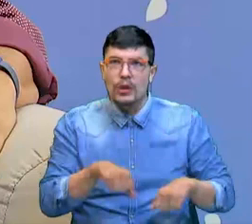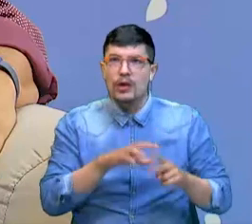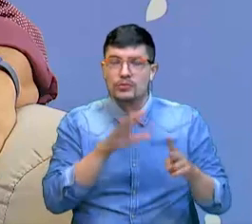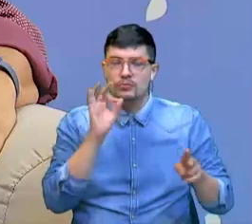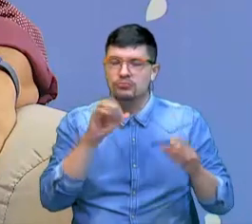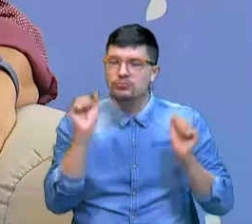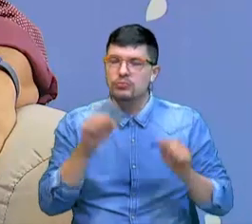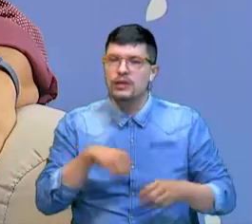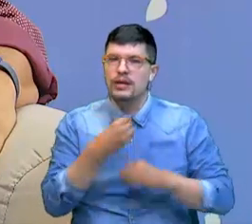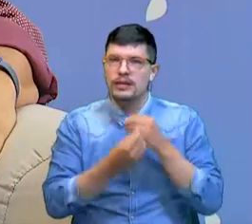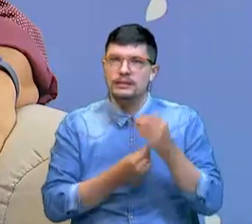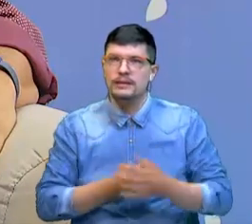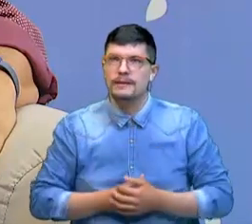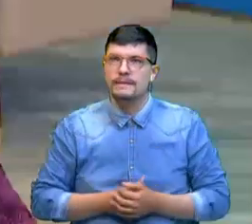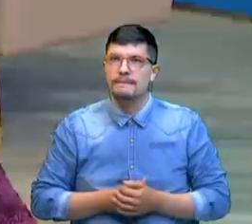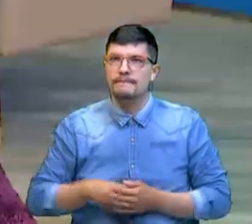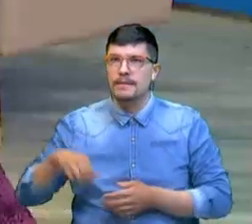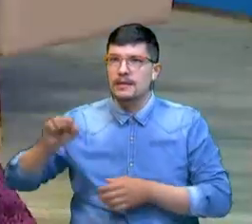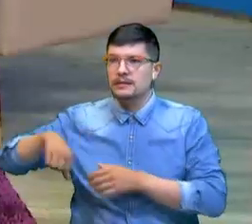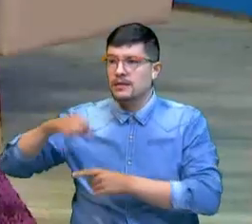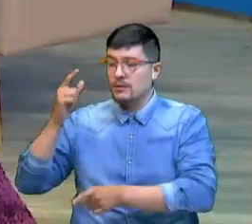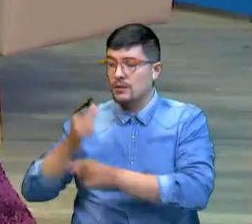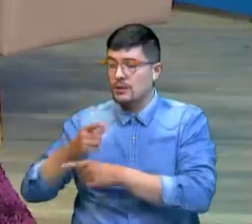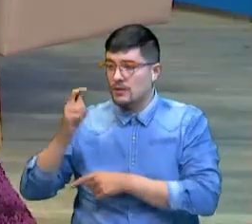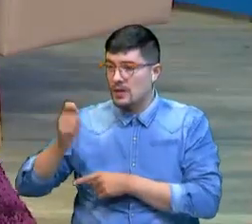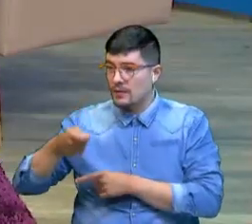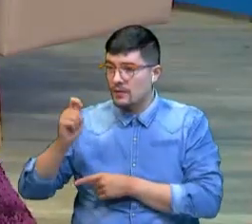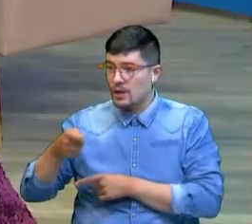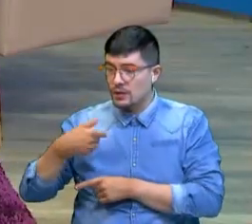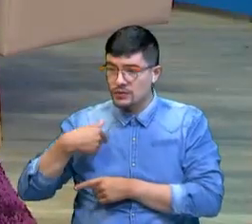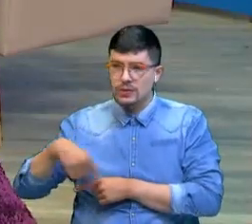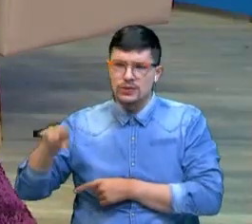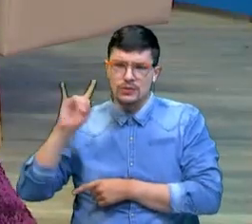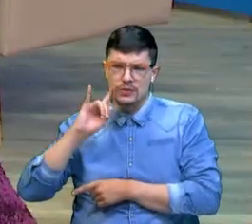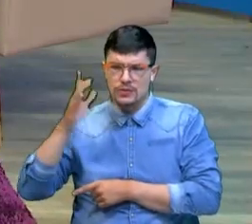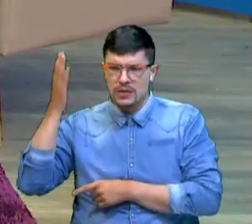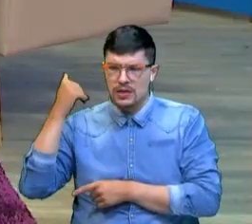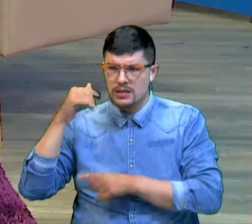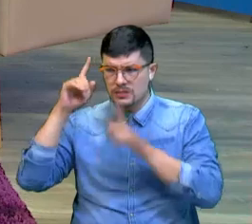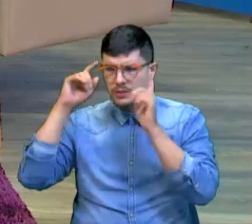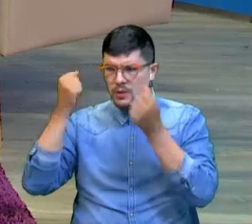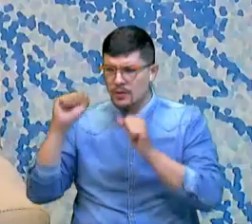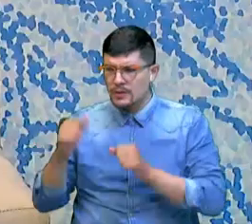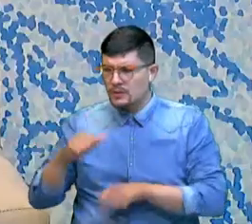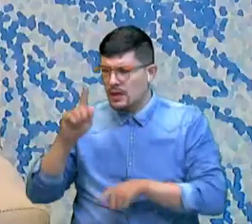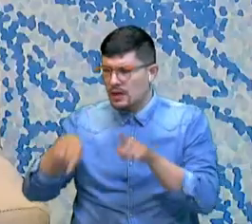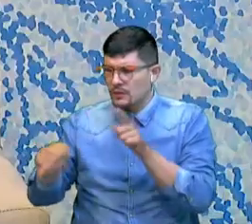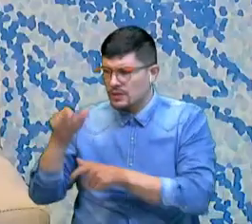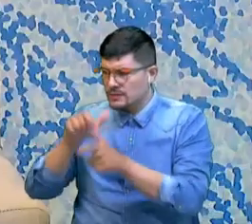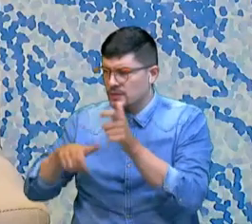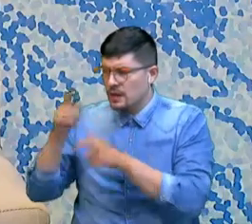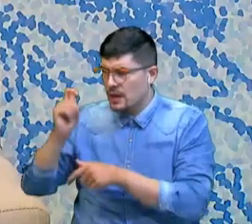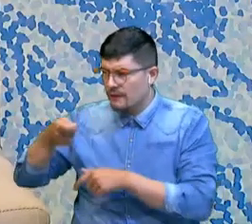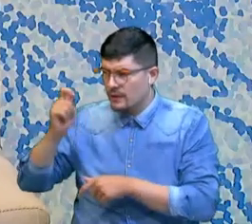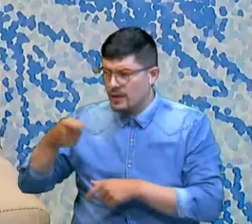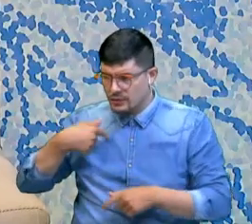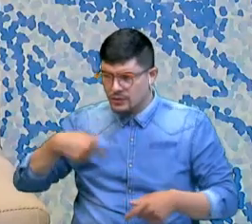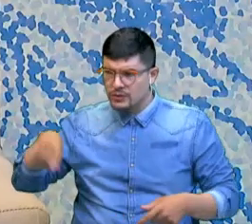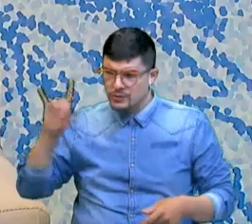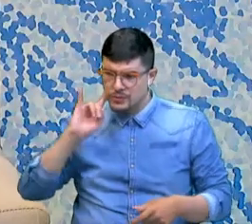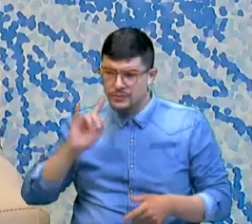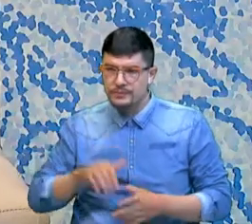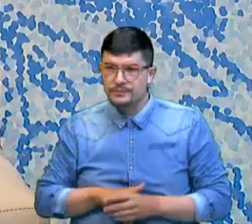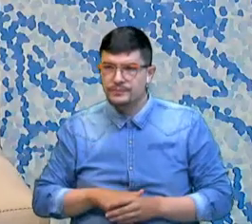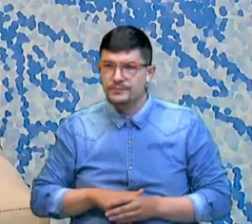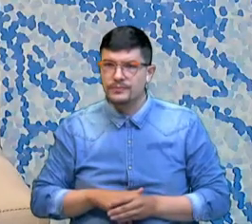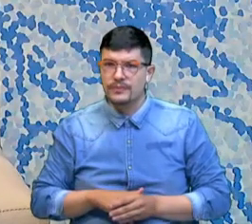posibilidad se está dando. Abogado, he oído con mucha preocupación por parte de algunos abogados